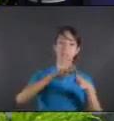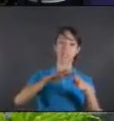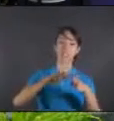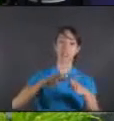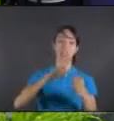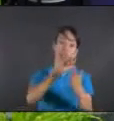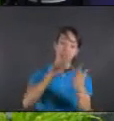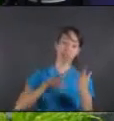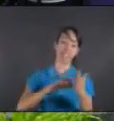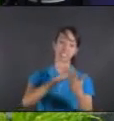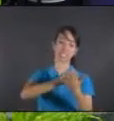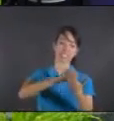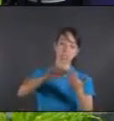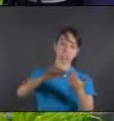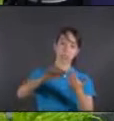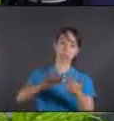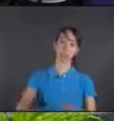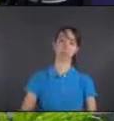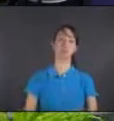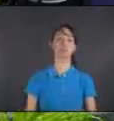Repito. Santa Cena,